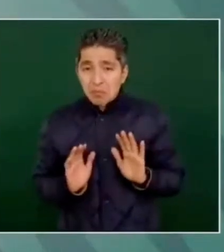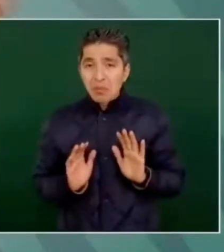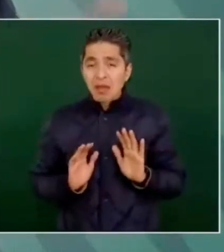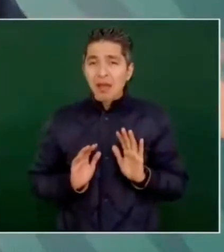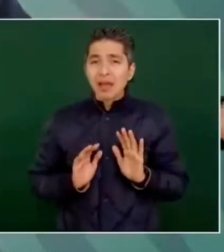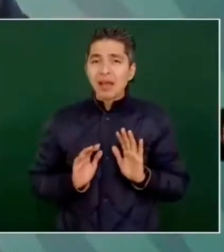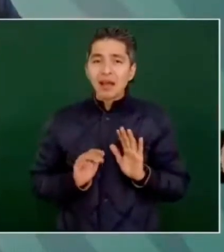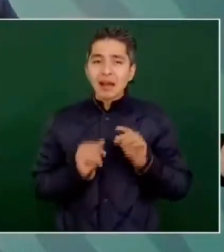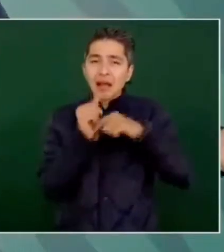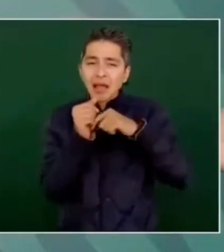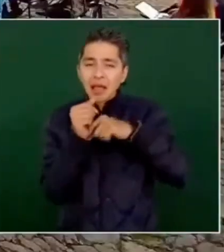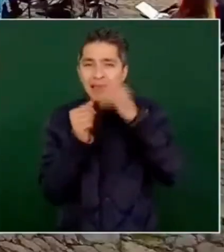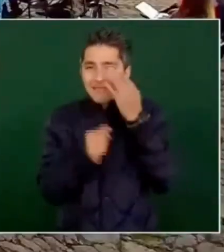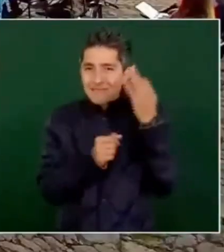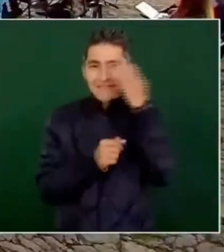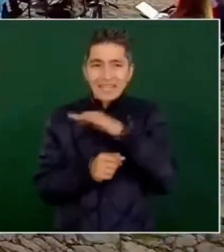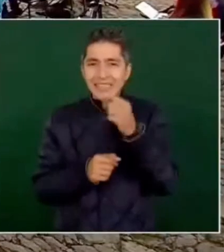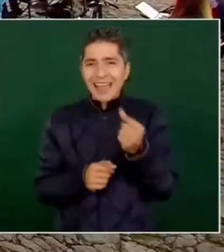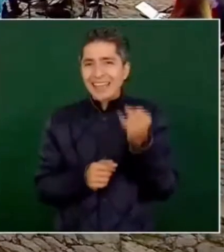a lo mejor lo hizo ahí